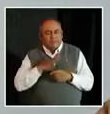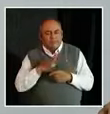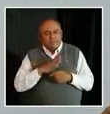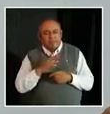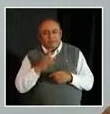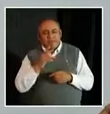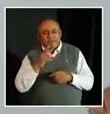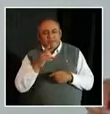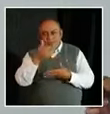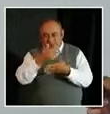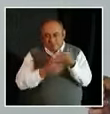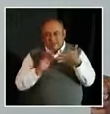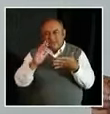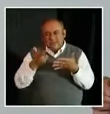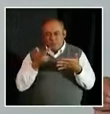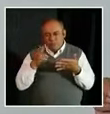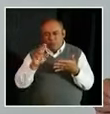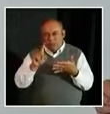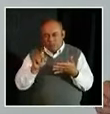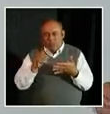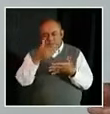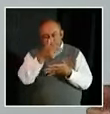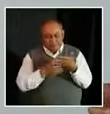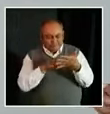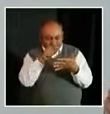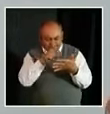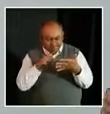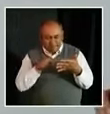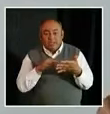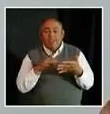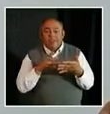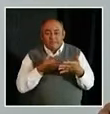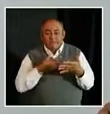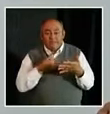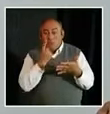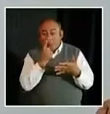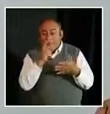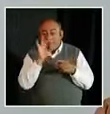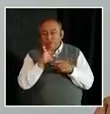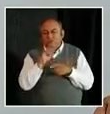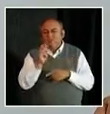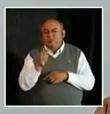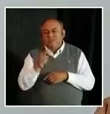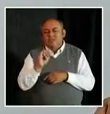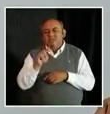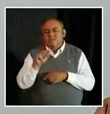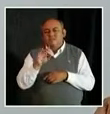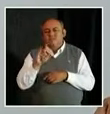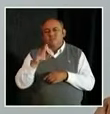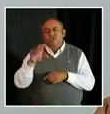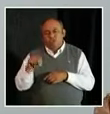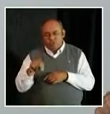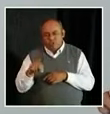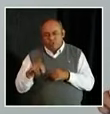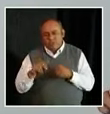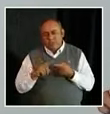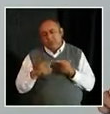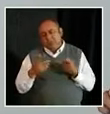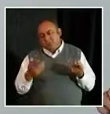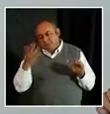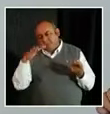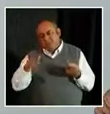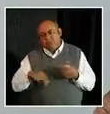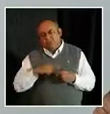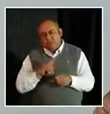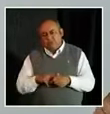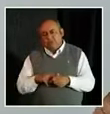componentes. Uno es la inflación. Entonces, Ha habido un aumento natural, la